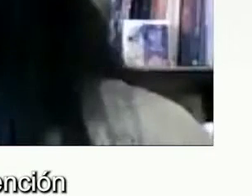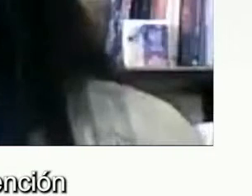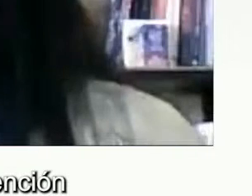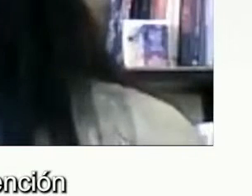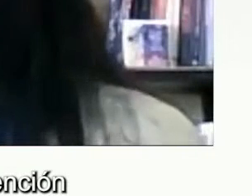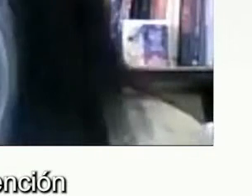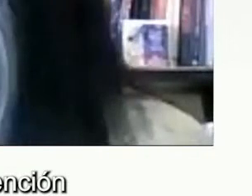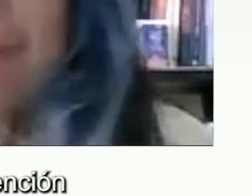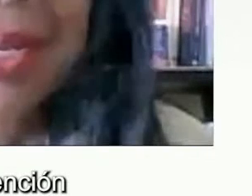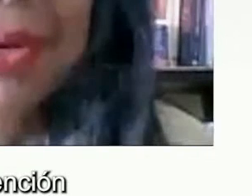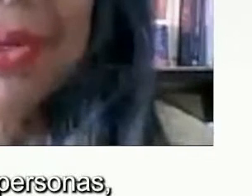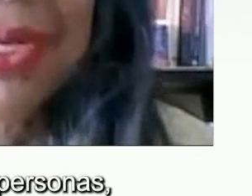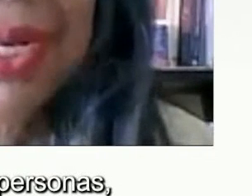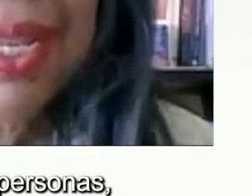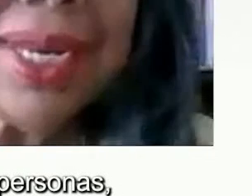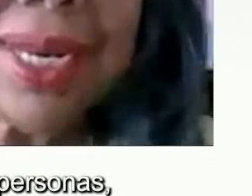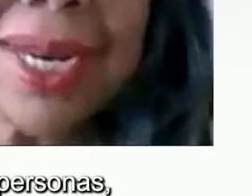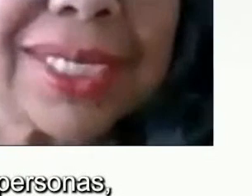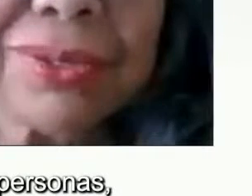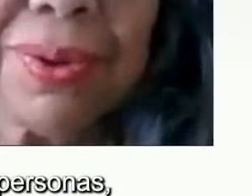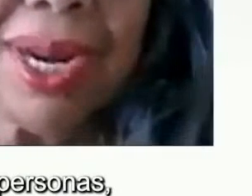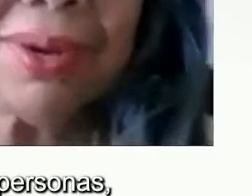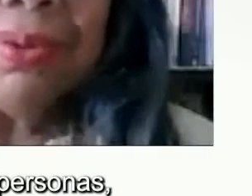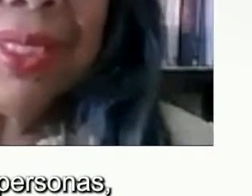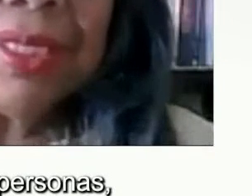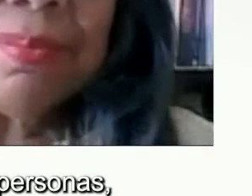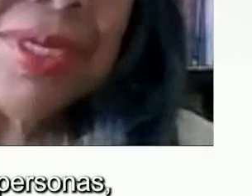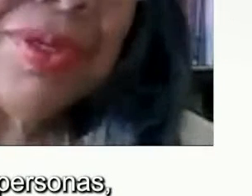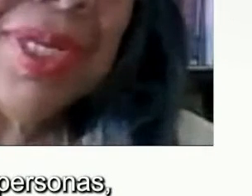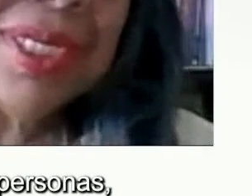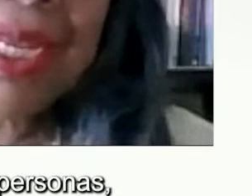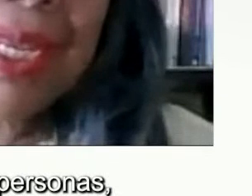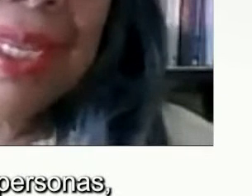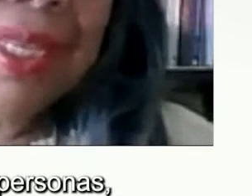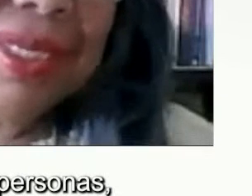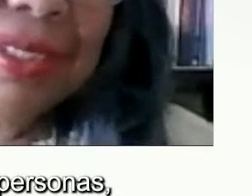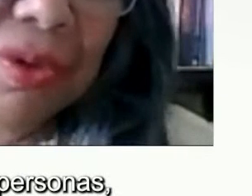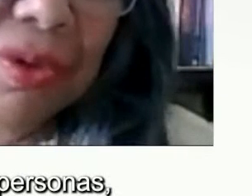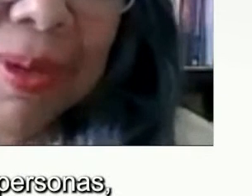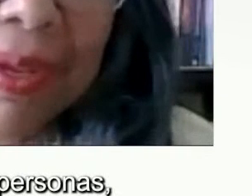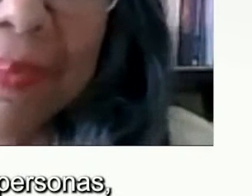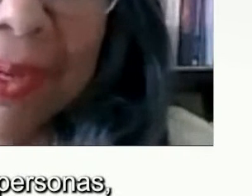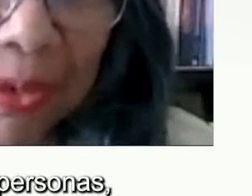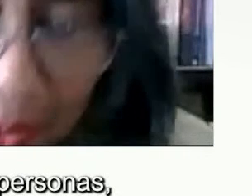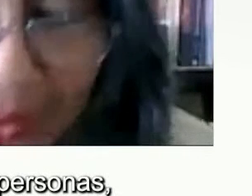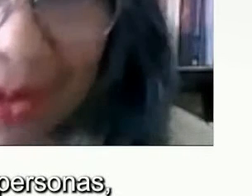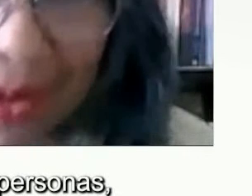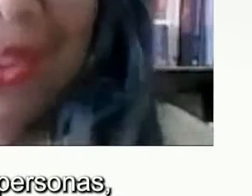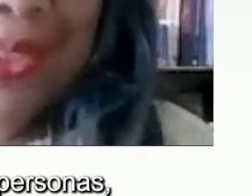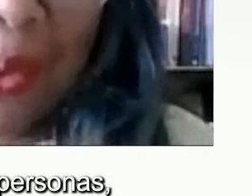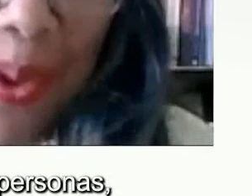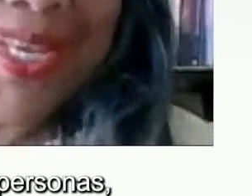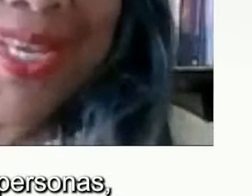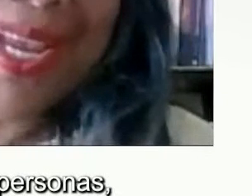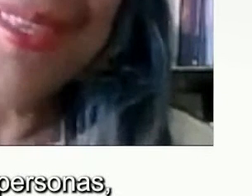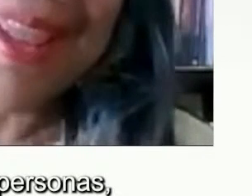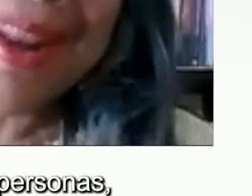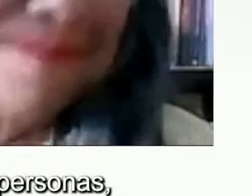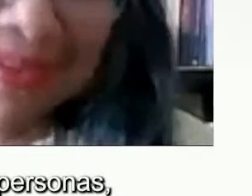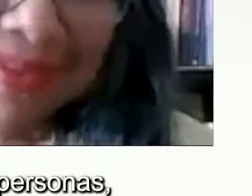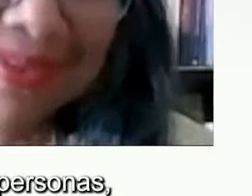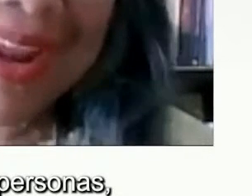atención aquí que las estadísticas nos dijeron, ¿tienen acceso a la cultura tantas personas? Discúlpenme, pero no,